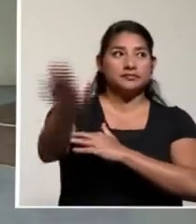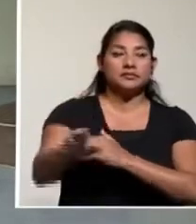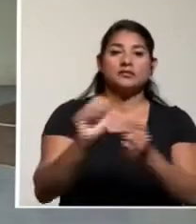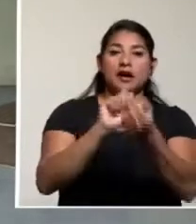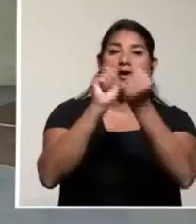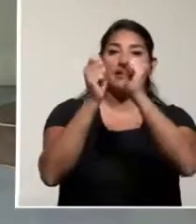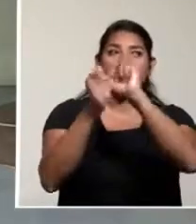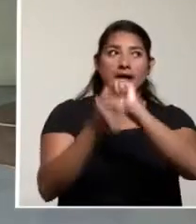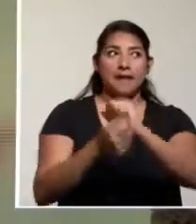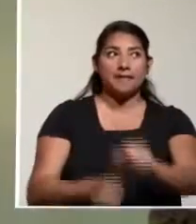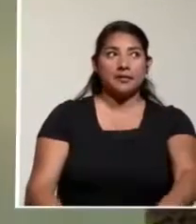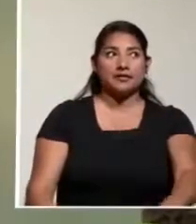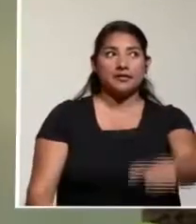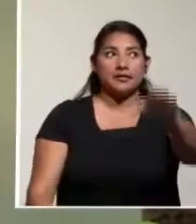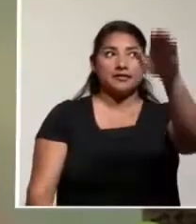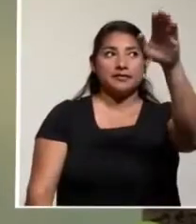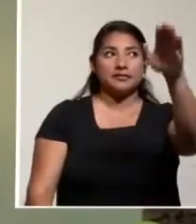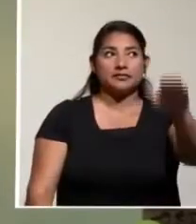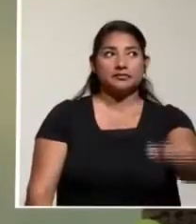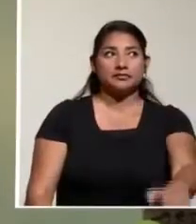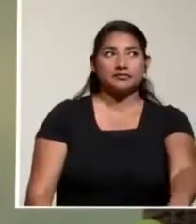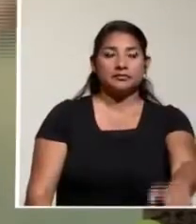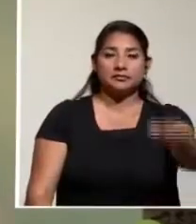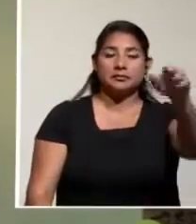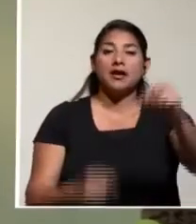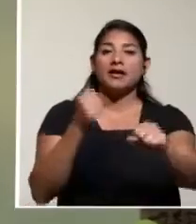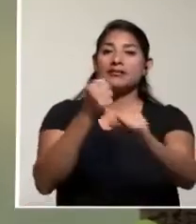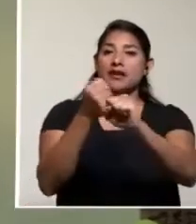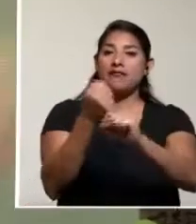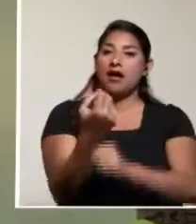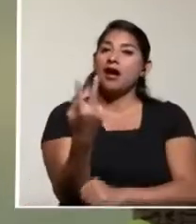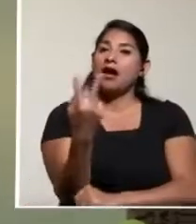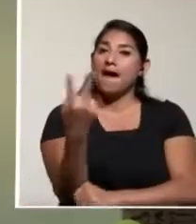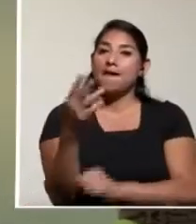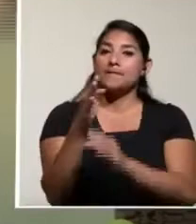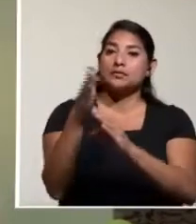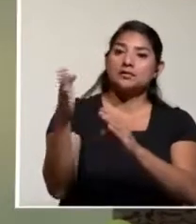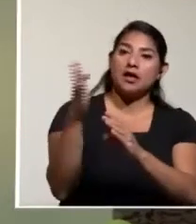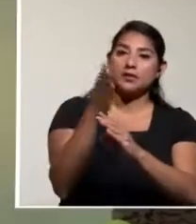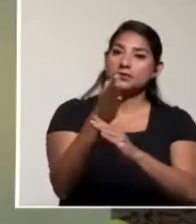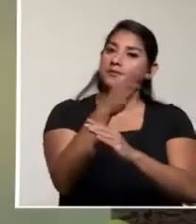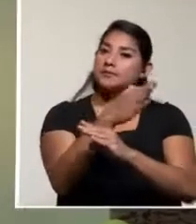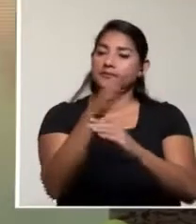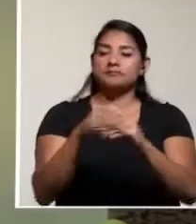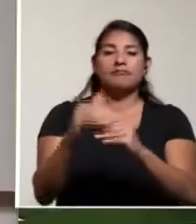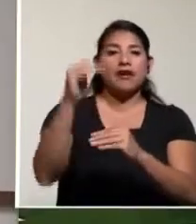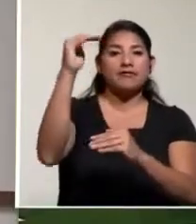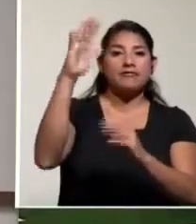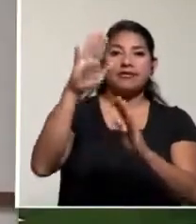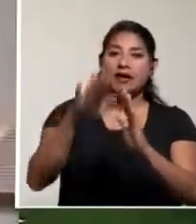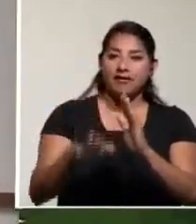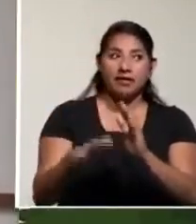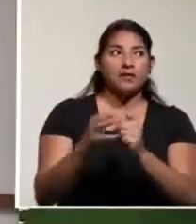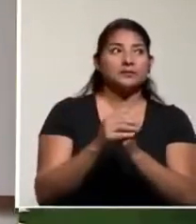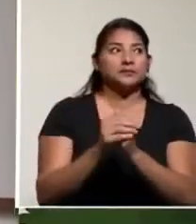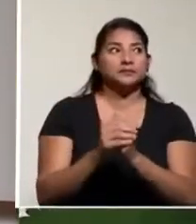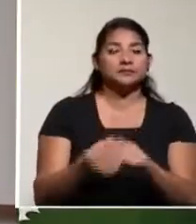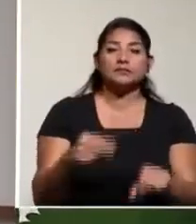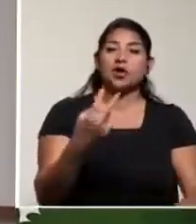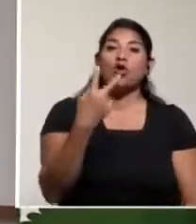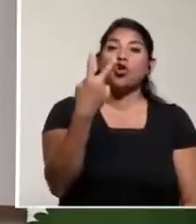cambio, arriba. De todos lados los trabajamos. Arriba, abajo, arriba y los